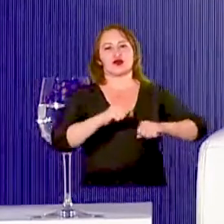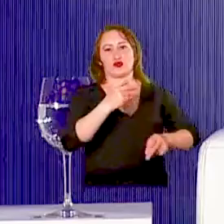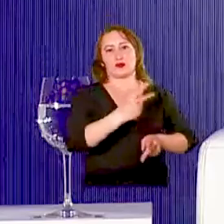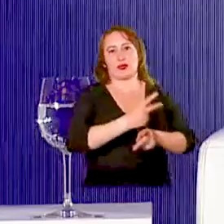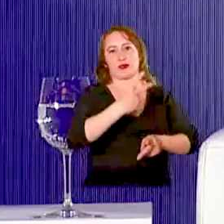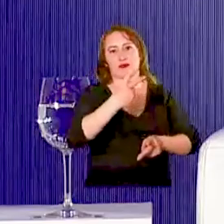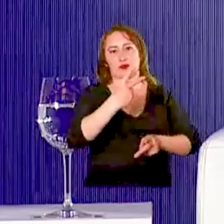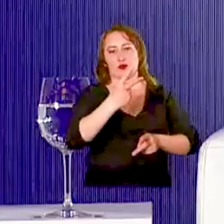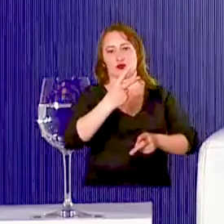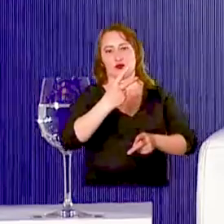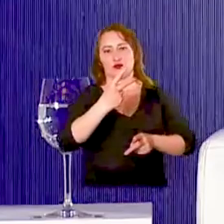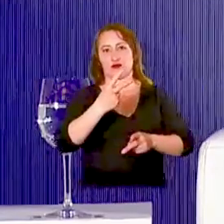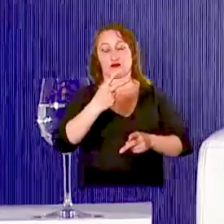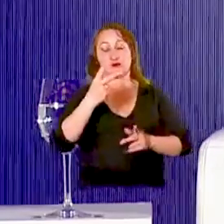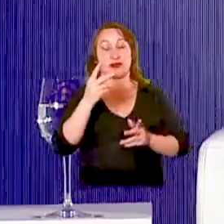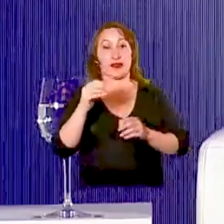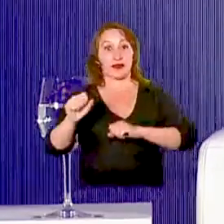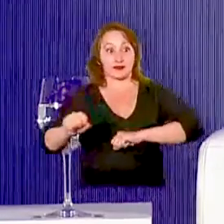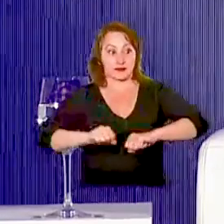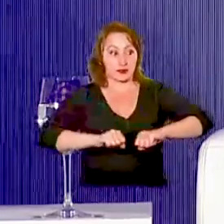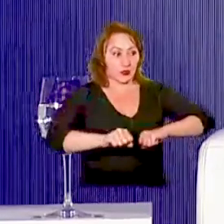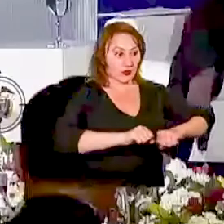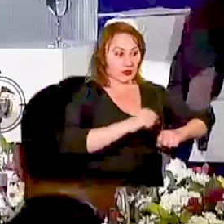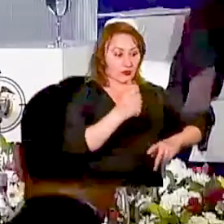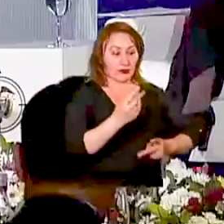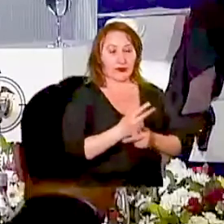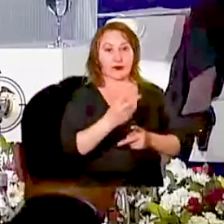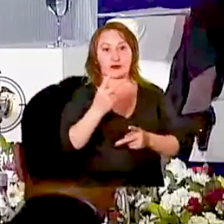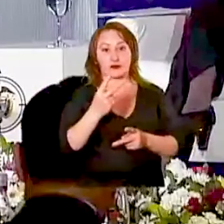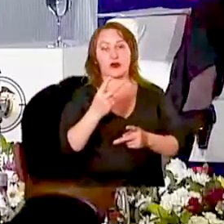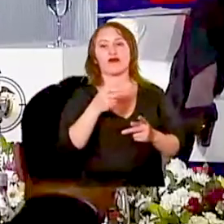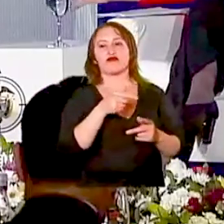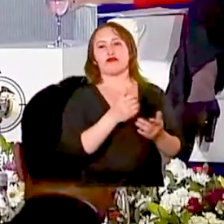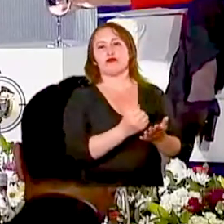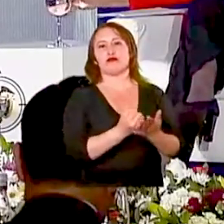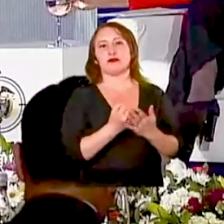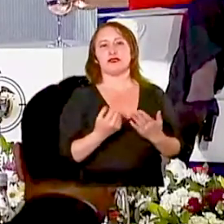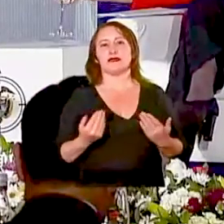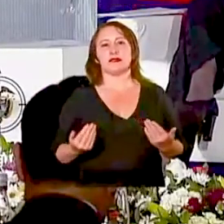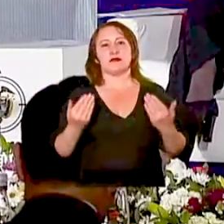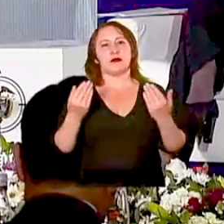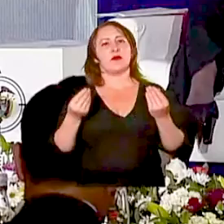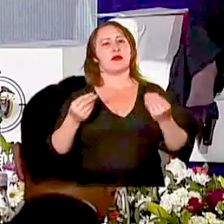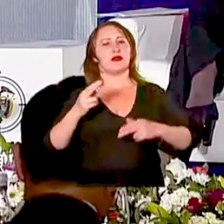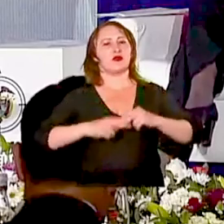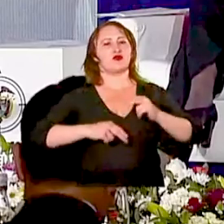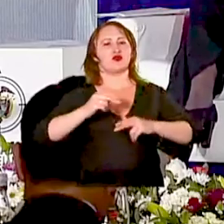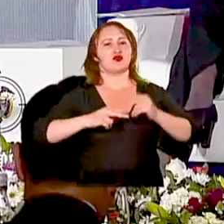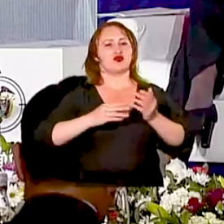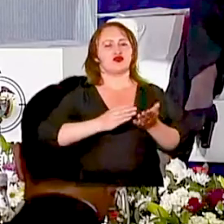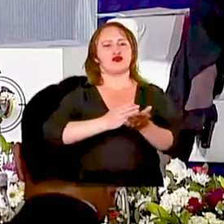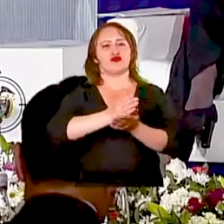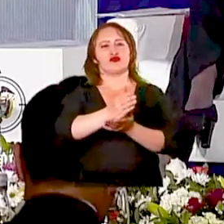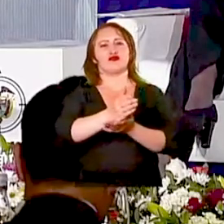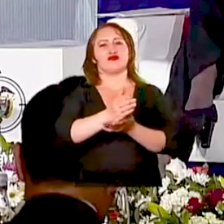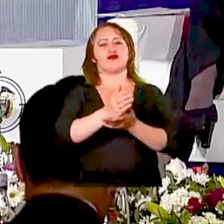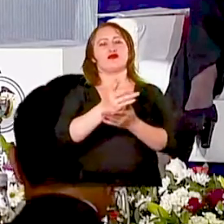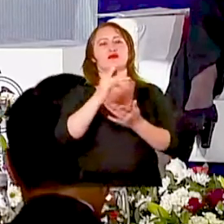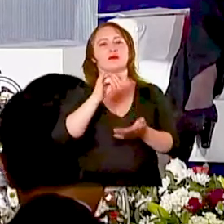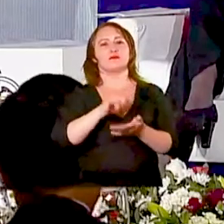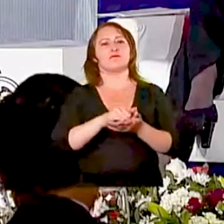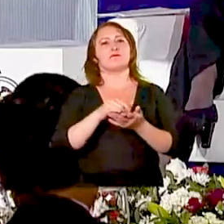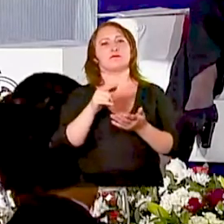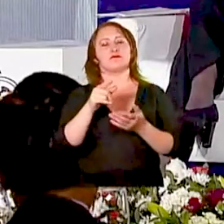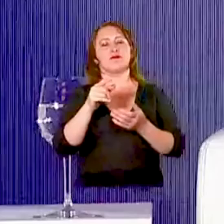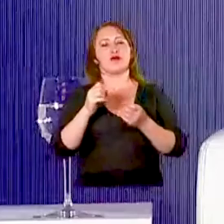de desastres. Esa gestión del riesgo de desastres nos permite una construcción permanente para que se